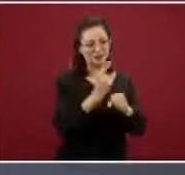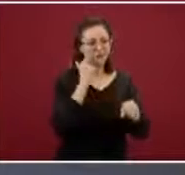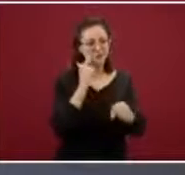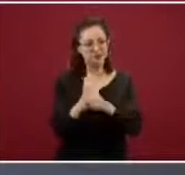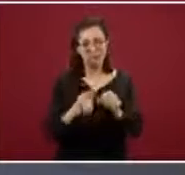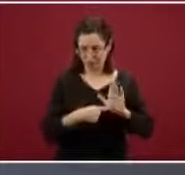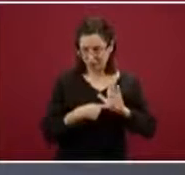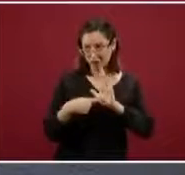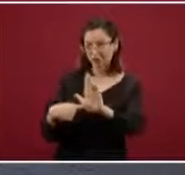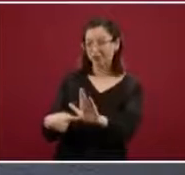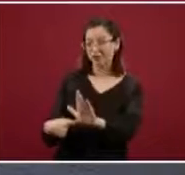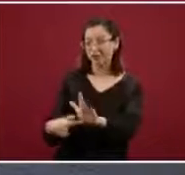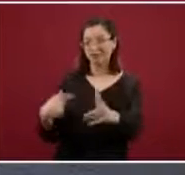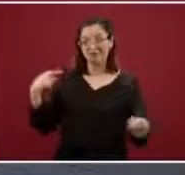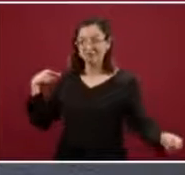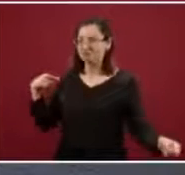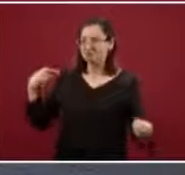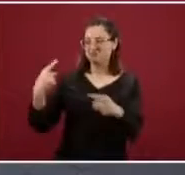abandonadas,